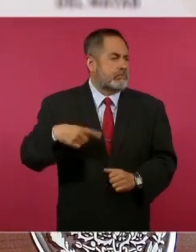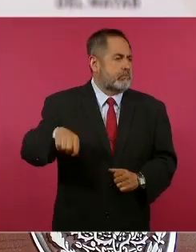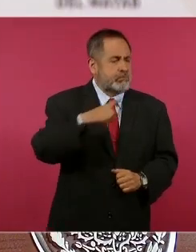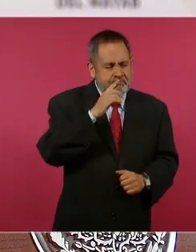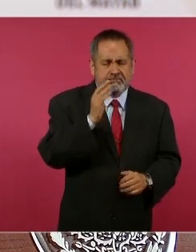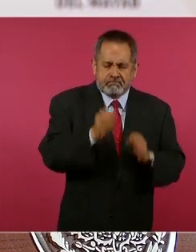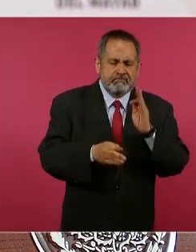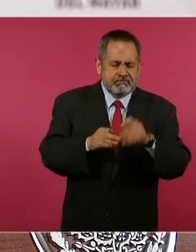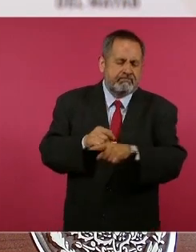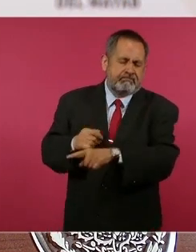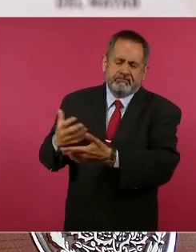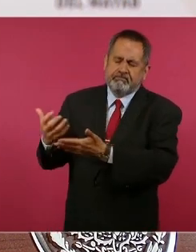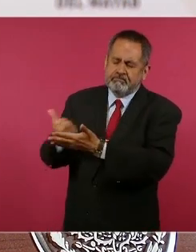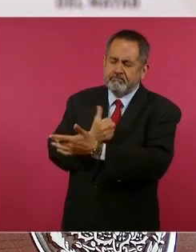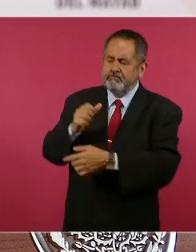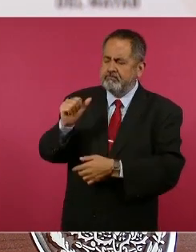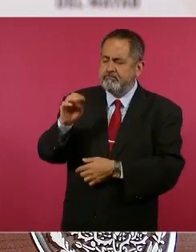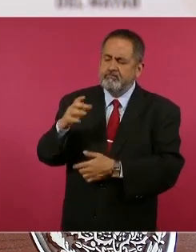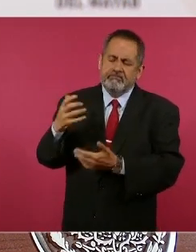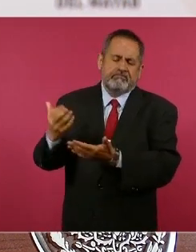aceptaron,